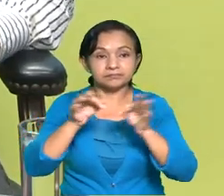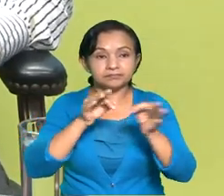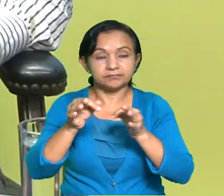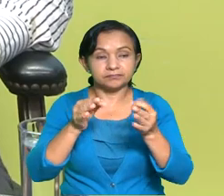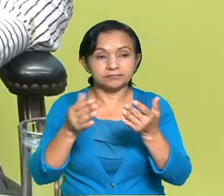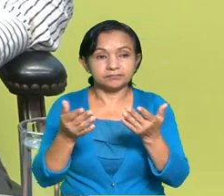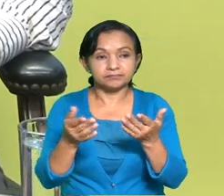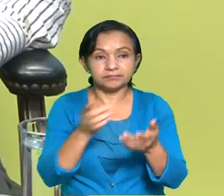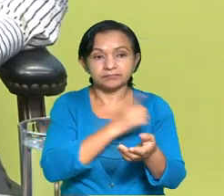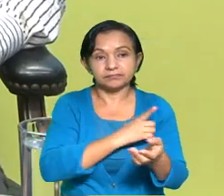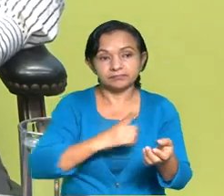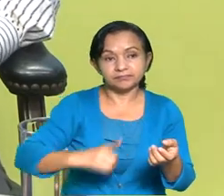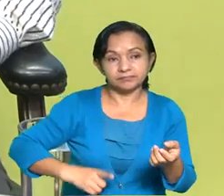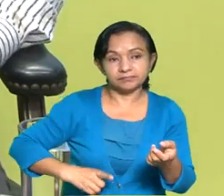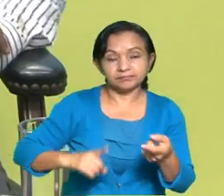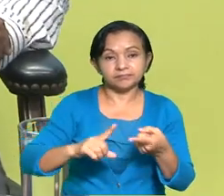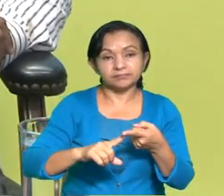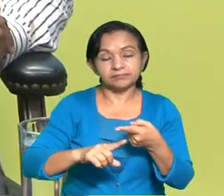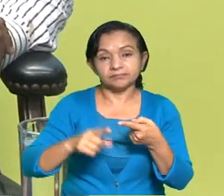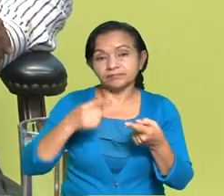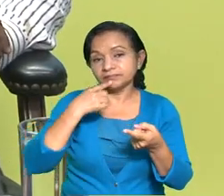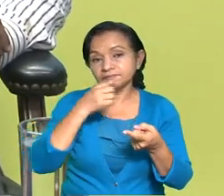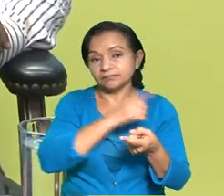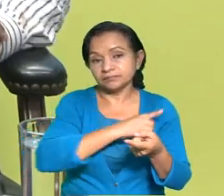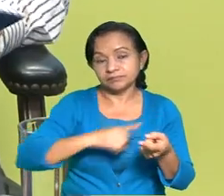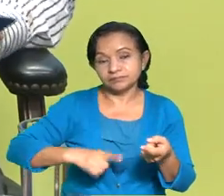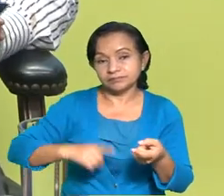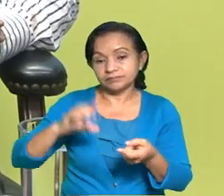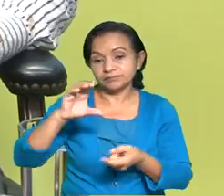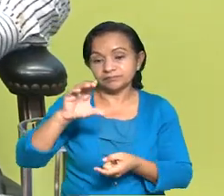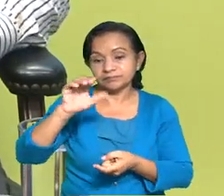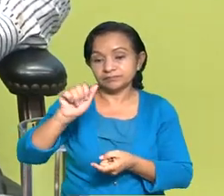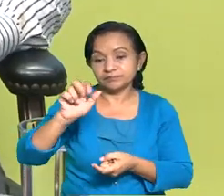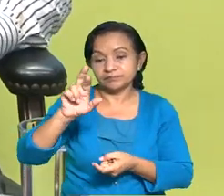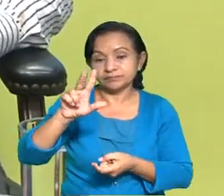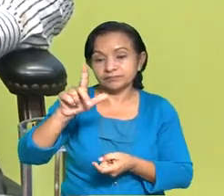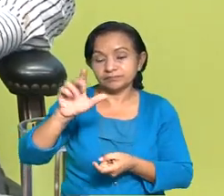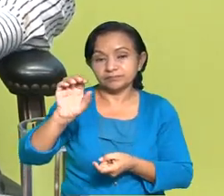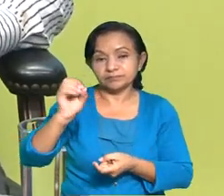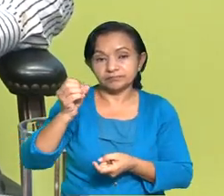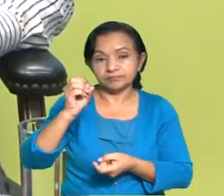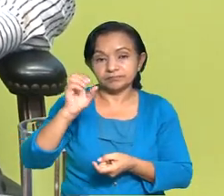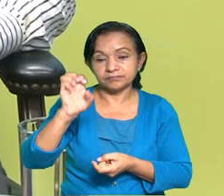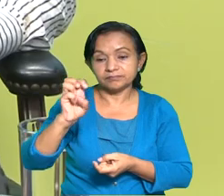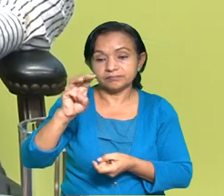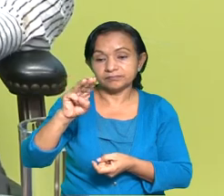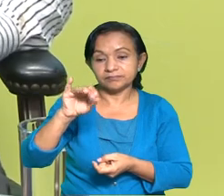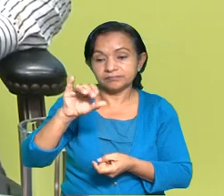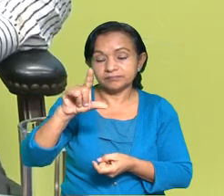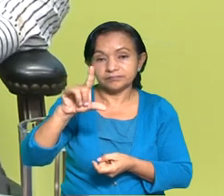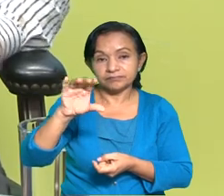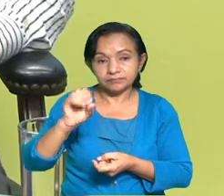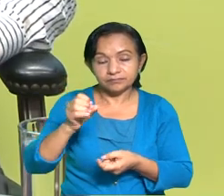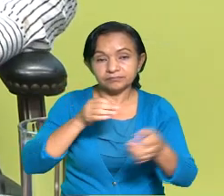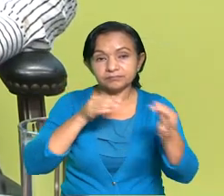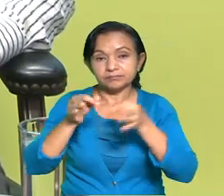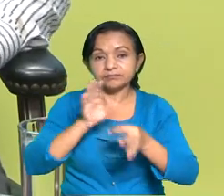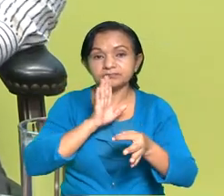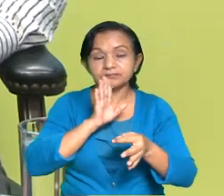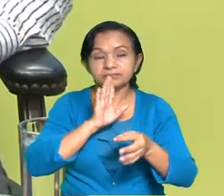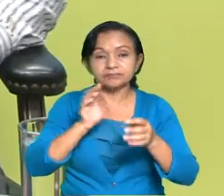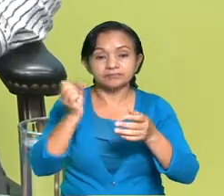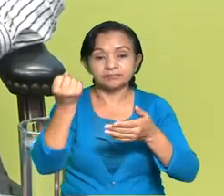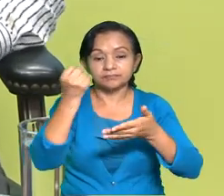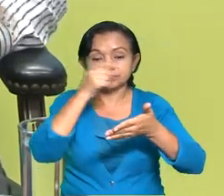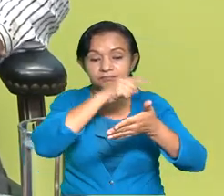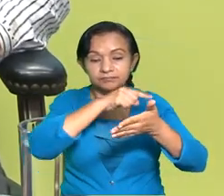ponen nos reproducen el video que le pedimos al compañero Carlos Emilio, que nos hablara acerca pues de esta